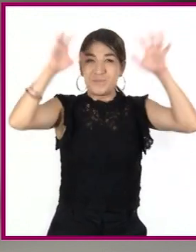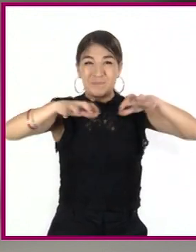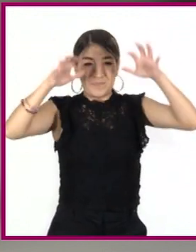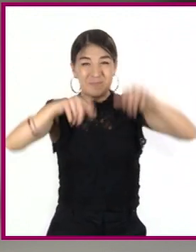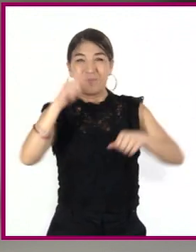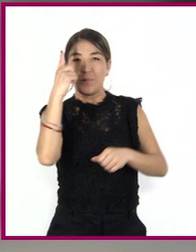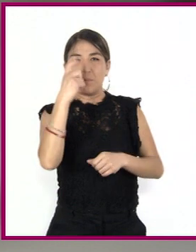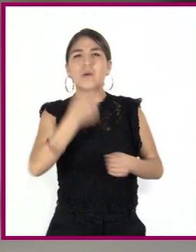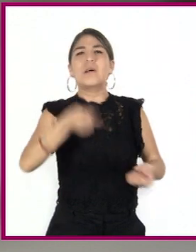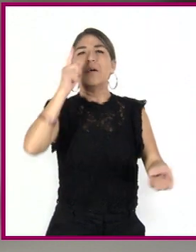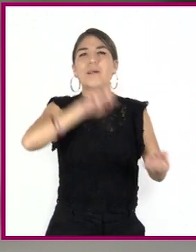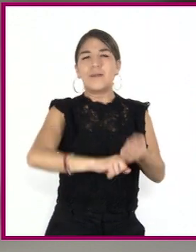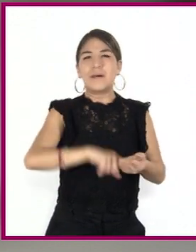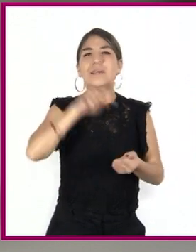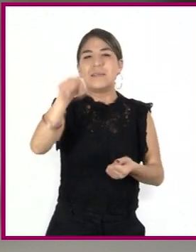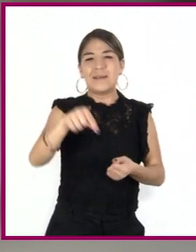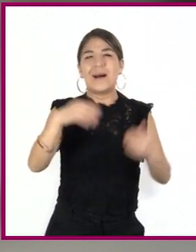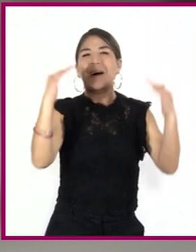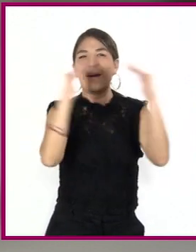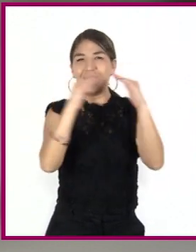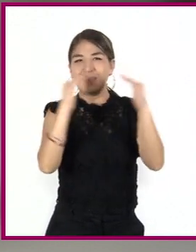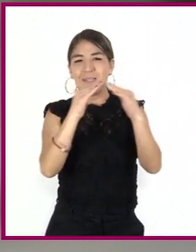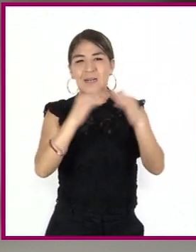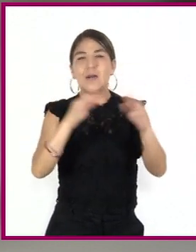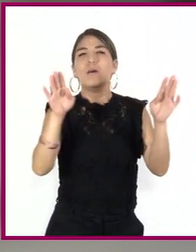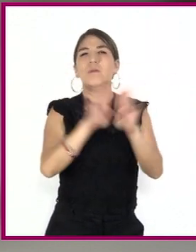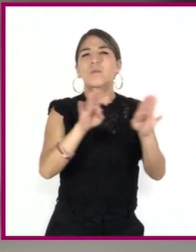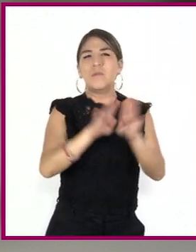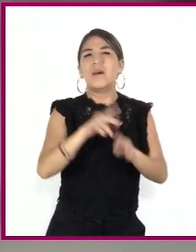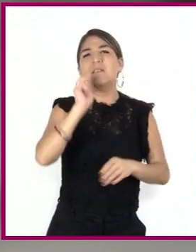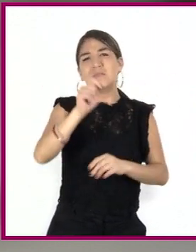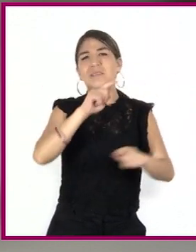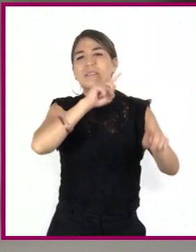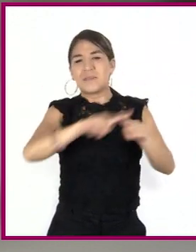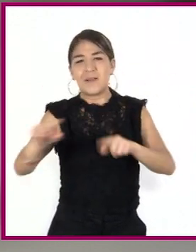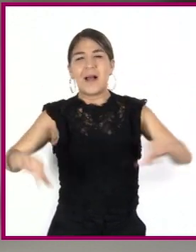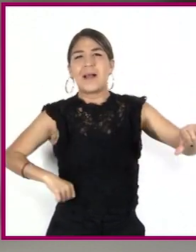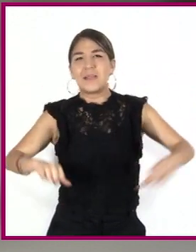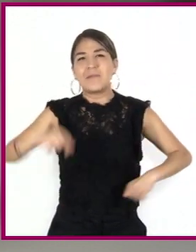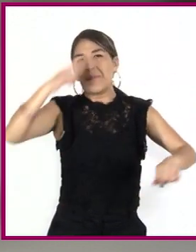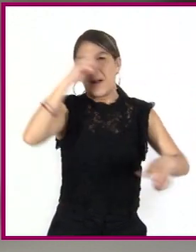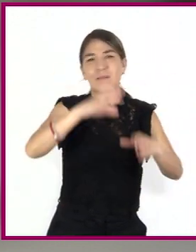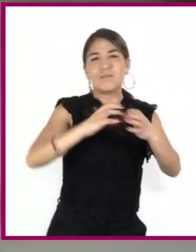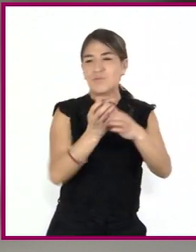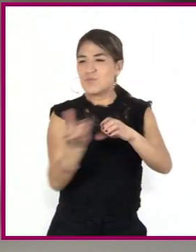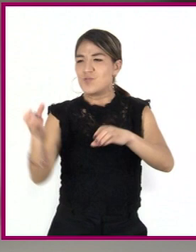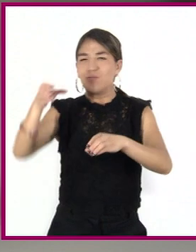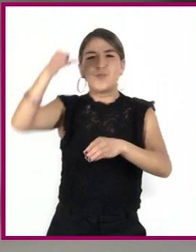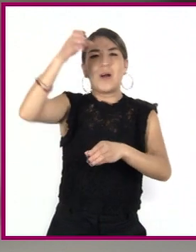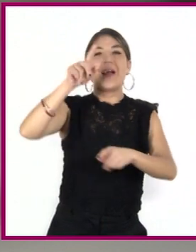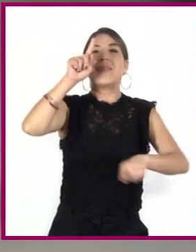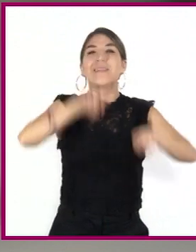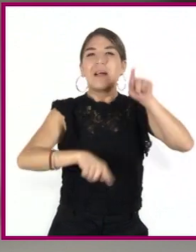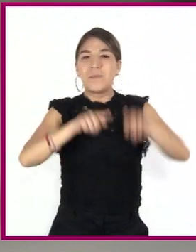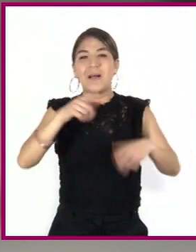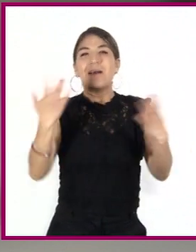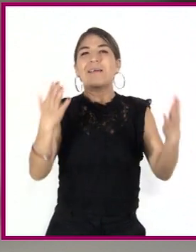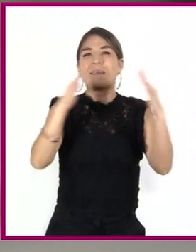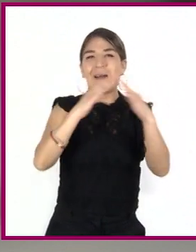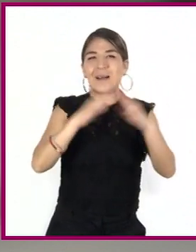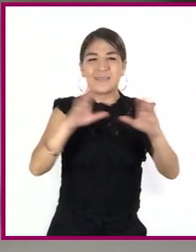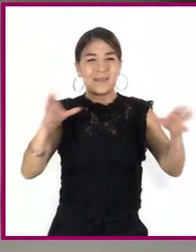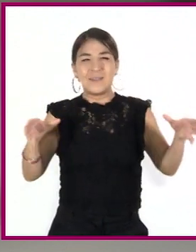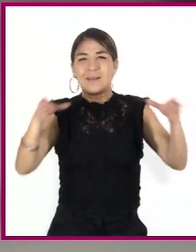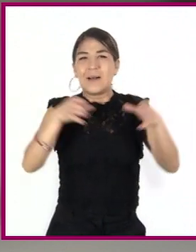a través del techo del inmueble y el sistema puede tener hasta varios elementos o componentes, dependiendo de qué tan completo sea.